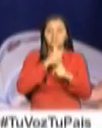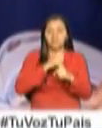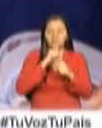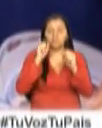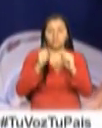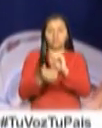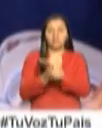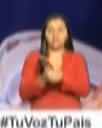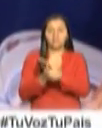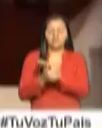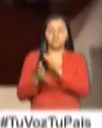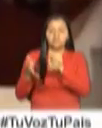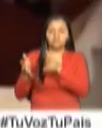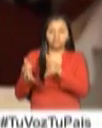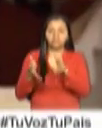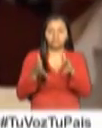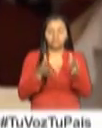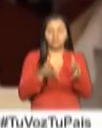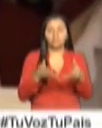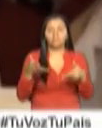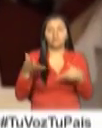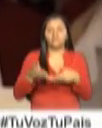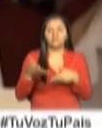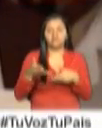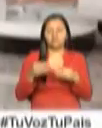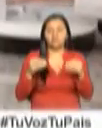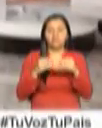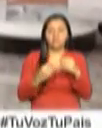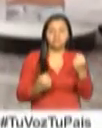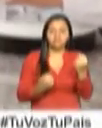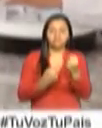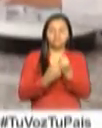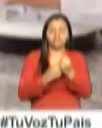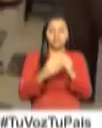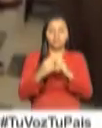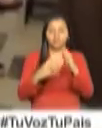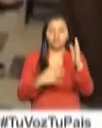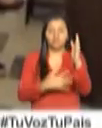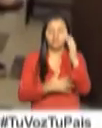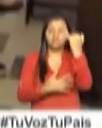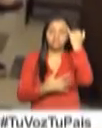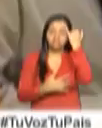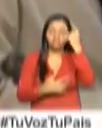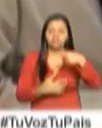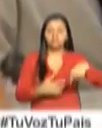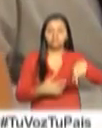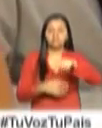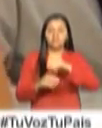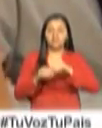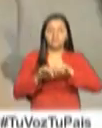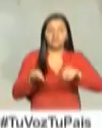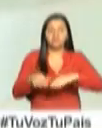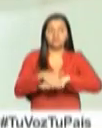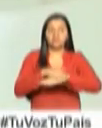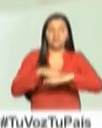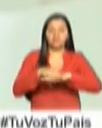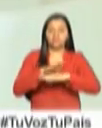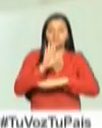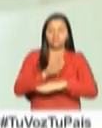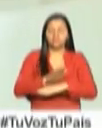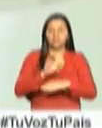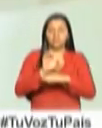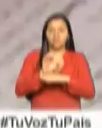capacitar periódicamente a los docentes y apoyar a los proyectos e iniciativas de los estudiantes de bachillerato técnico del